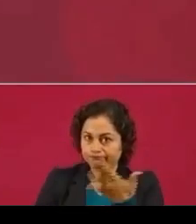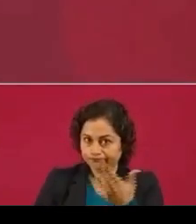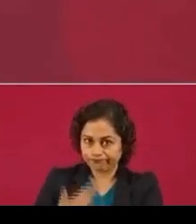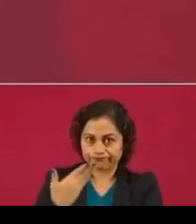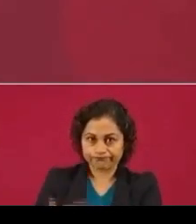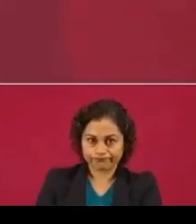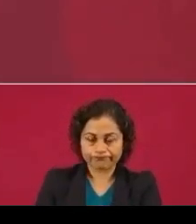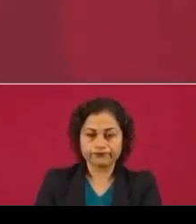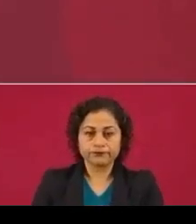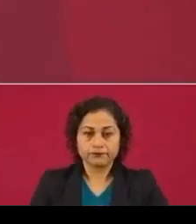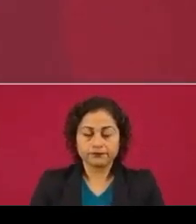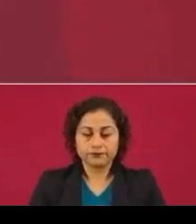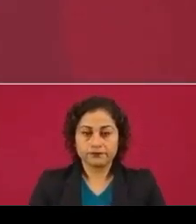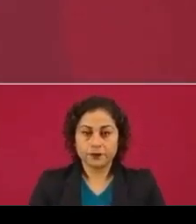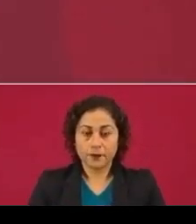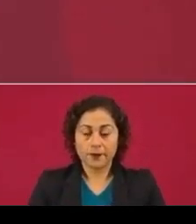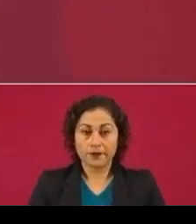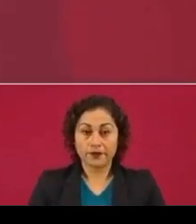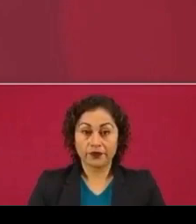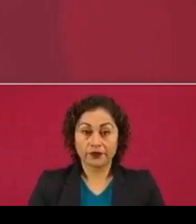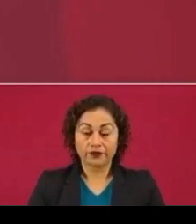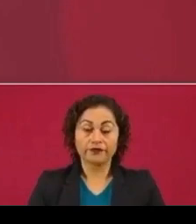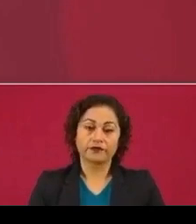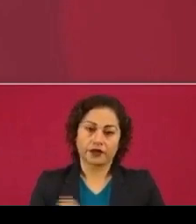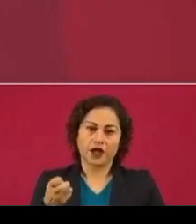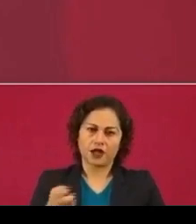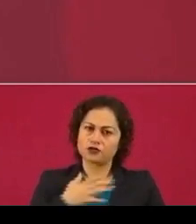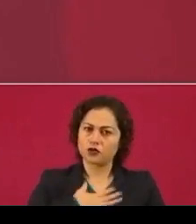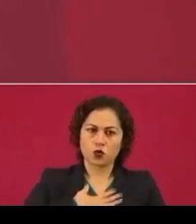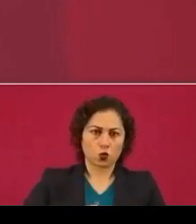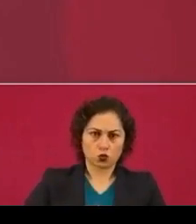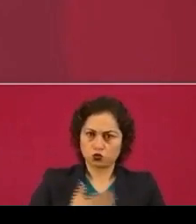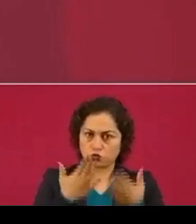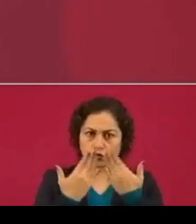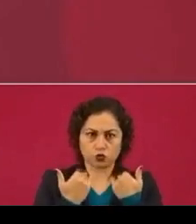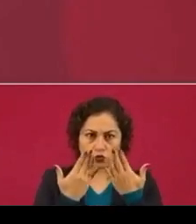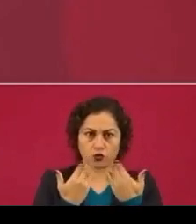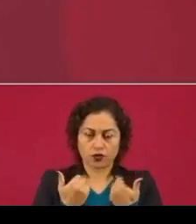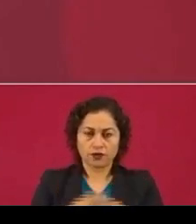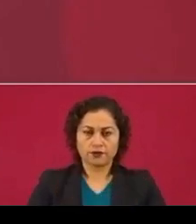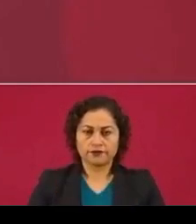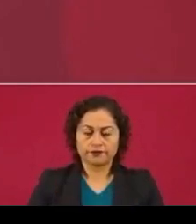que significaba una injusticia.